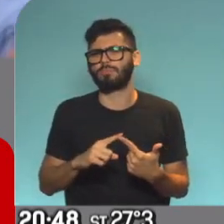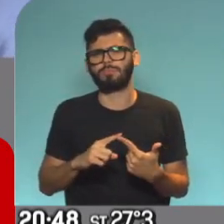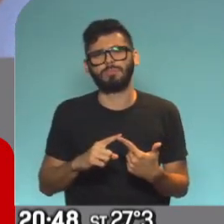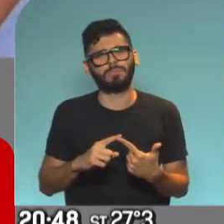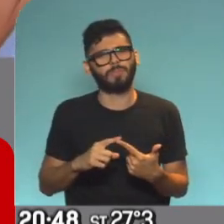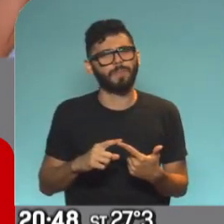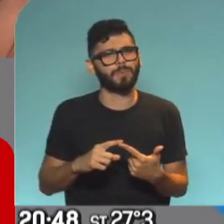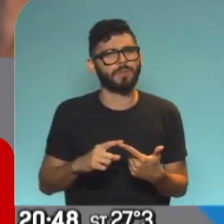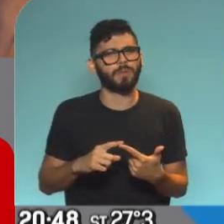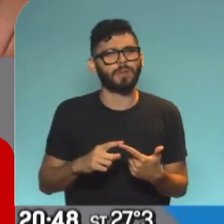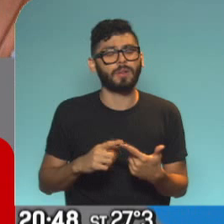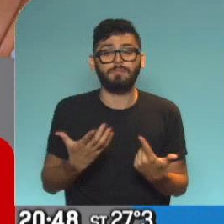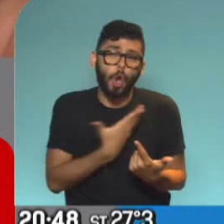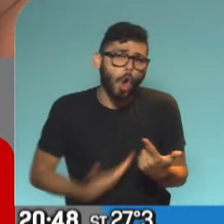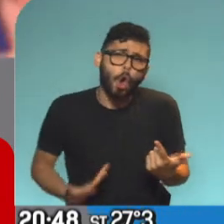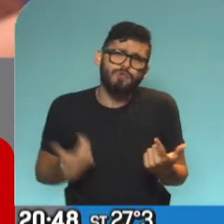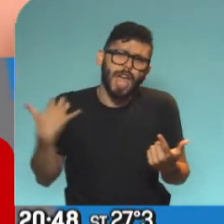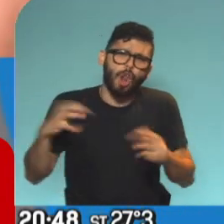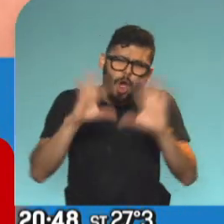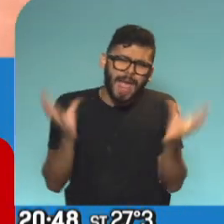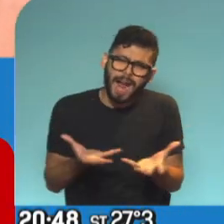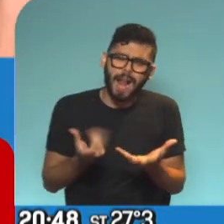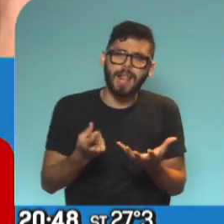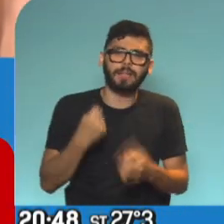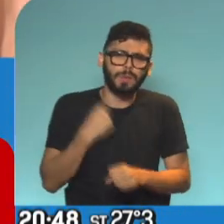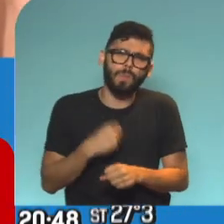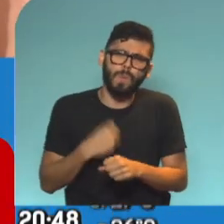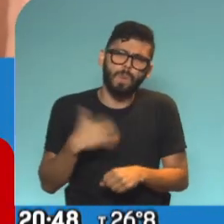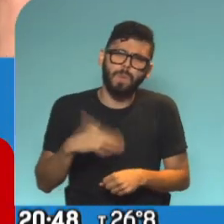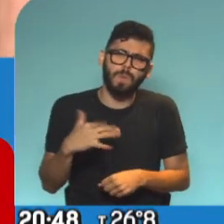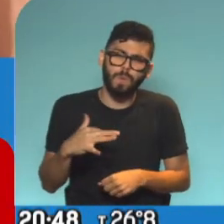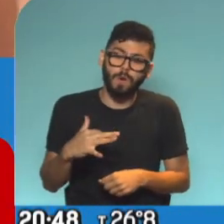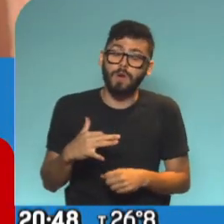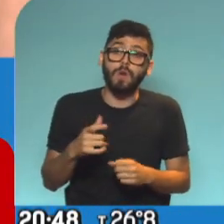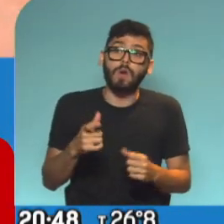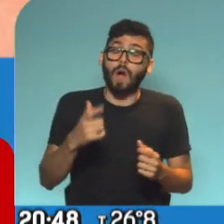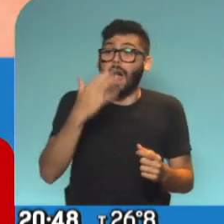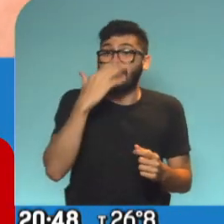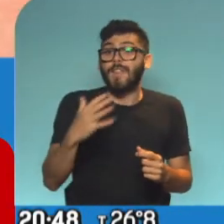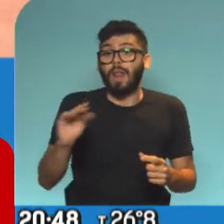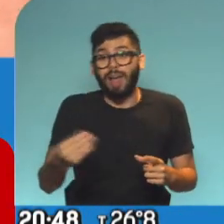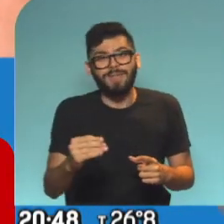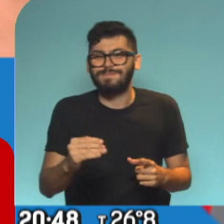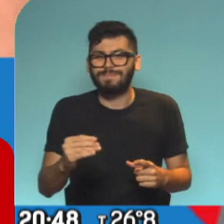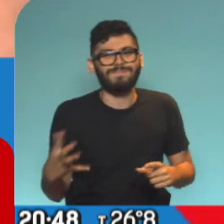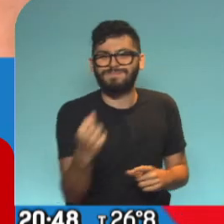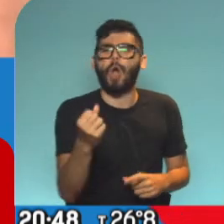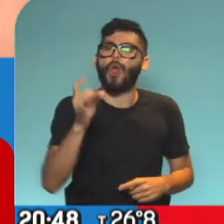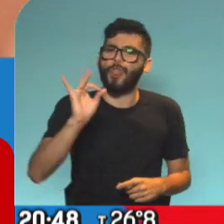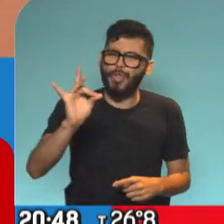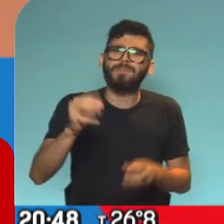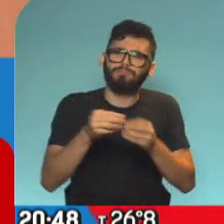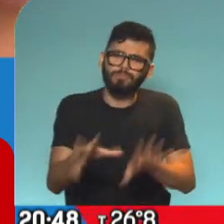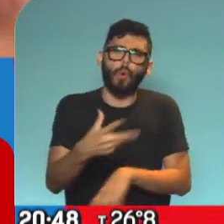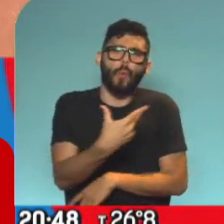y del gobierno en general, realmente eso no sucedió y la campaña de vacunación se inició en diciembre y